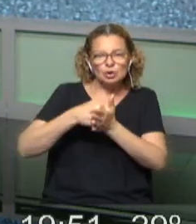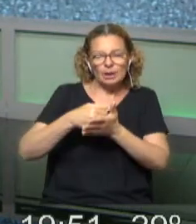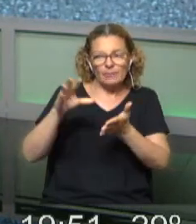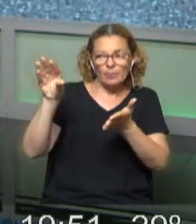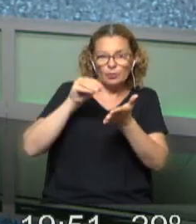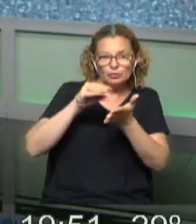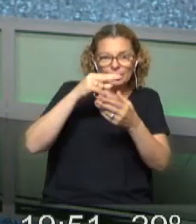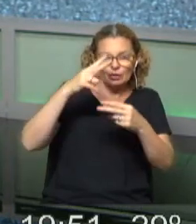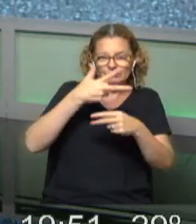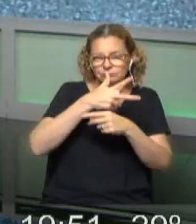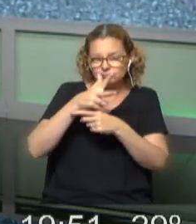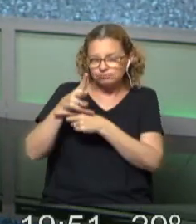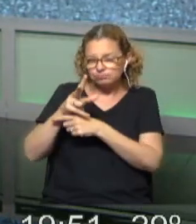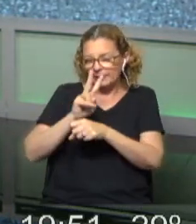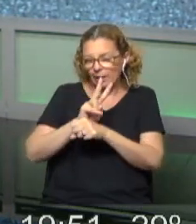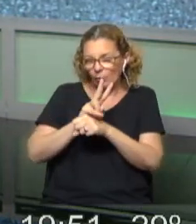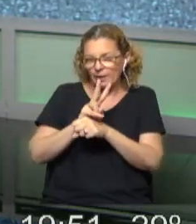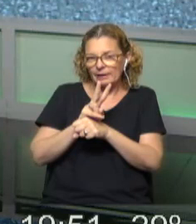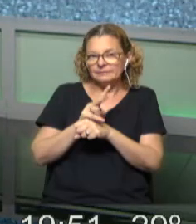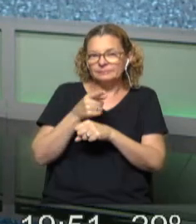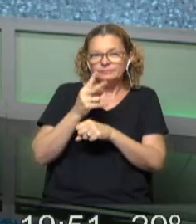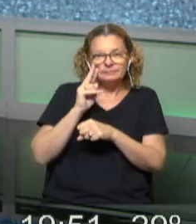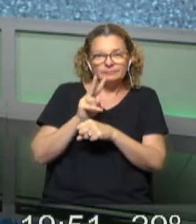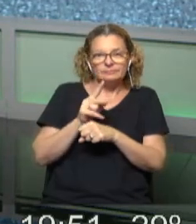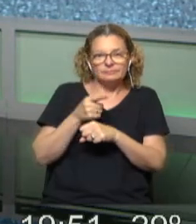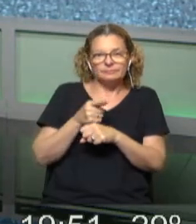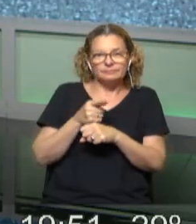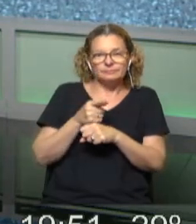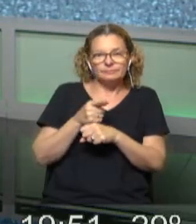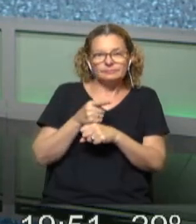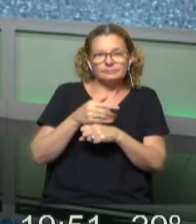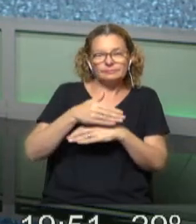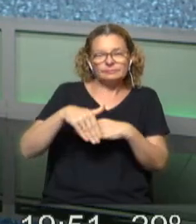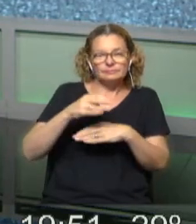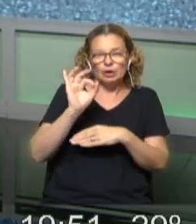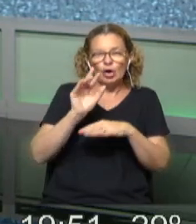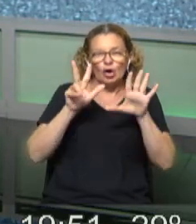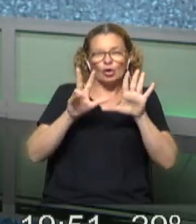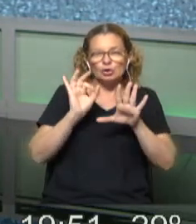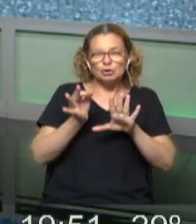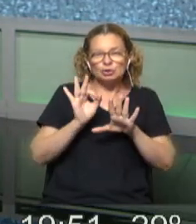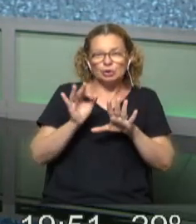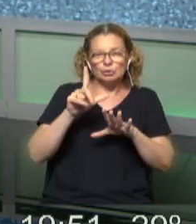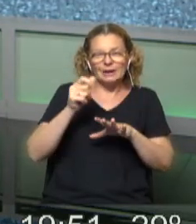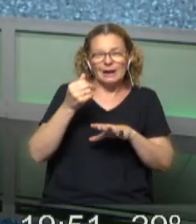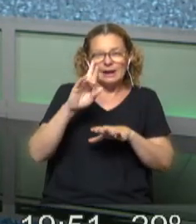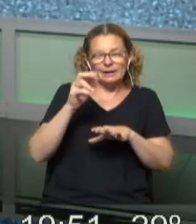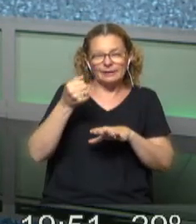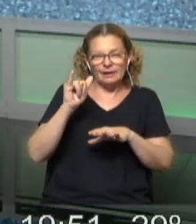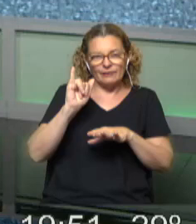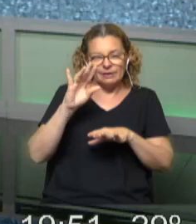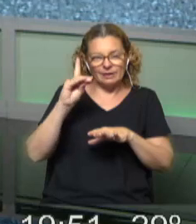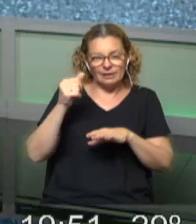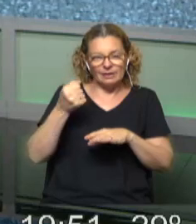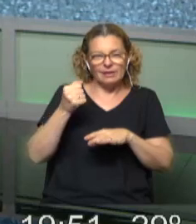dispositivos electrónicos de fiscalización electrónica. Y estamos viendo allí Avenida 8 de Octubre y Larrabide, Carlos María Ramírez